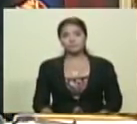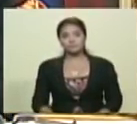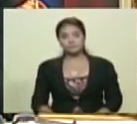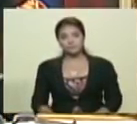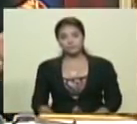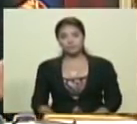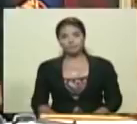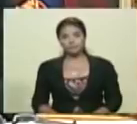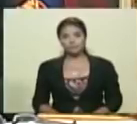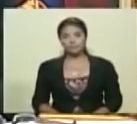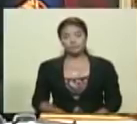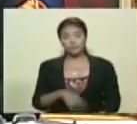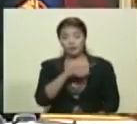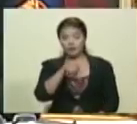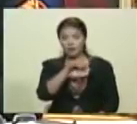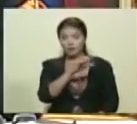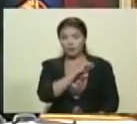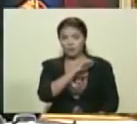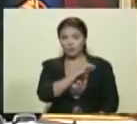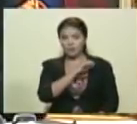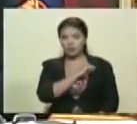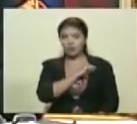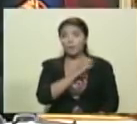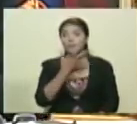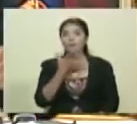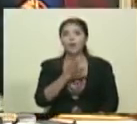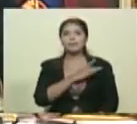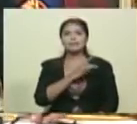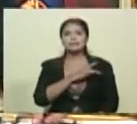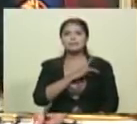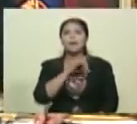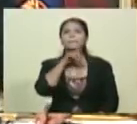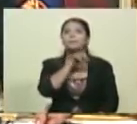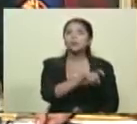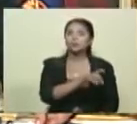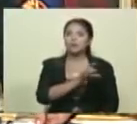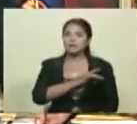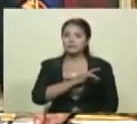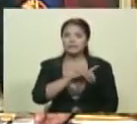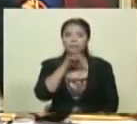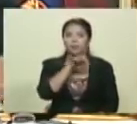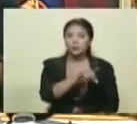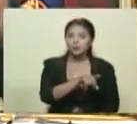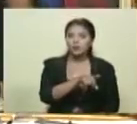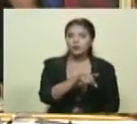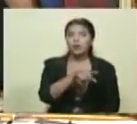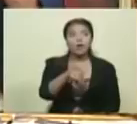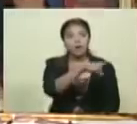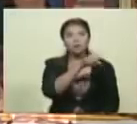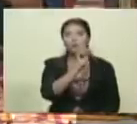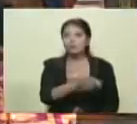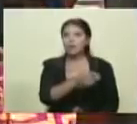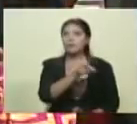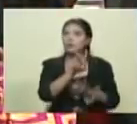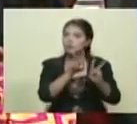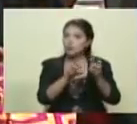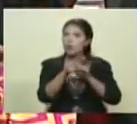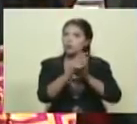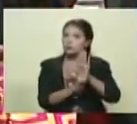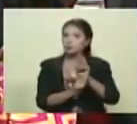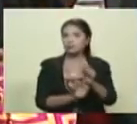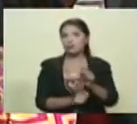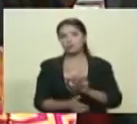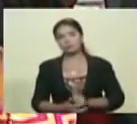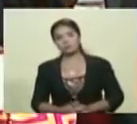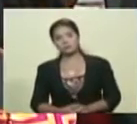Es a lo que más le temen. Tú llamas desde Chile, tú preguntas desde Chile. Bueno, Chile debería tener una nueva constitución.